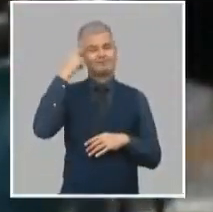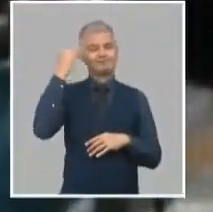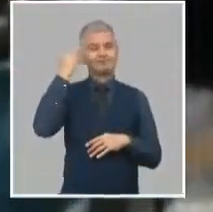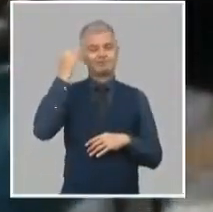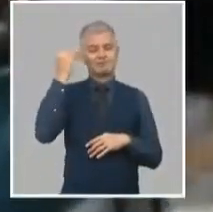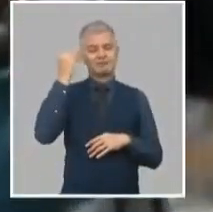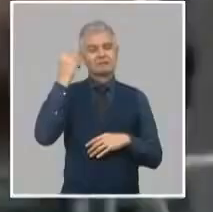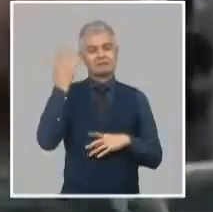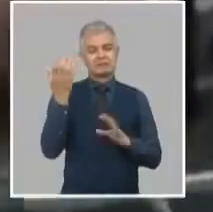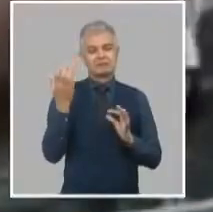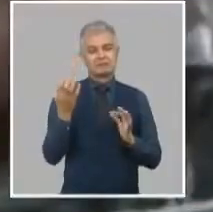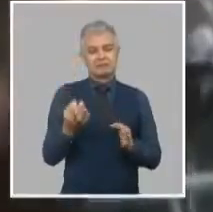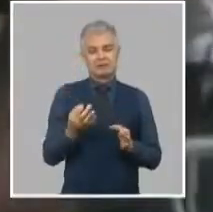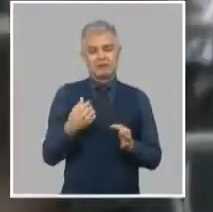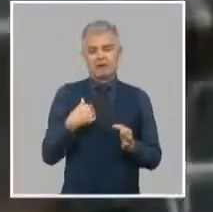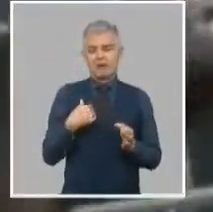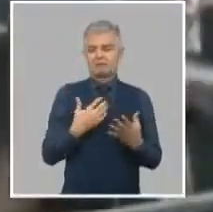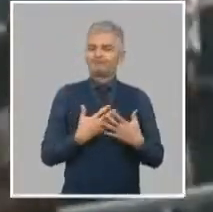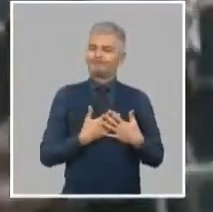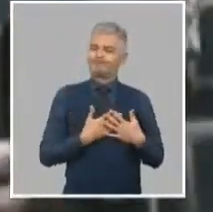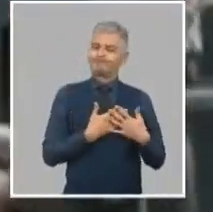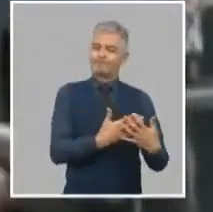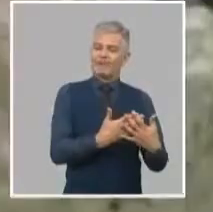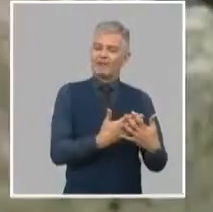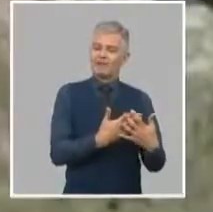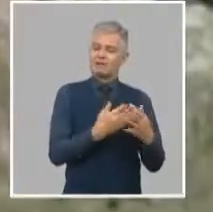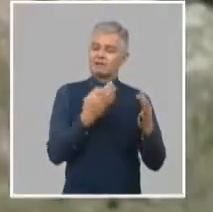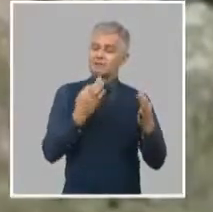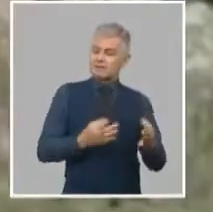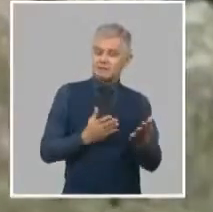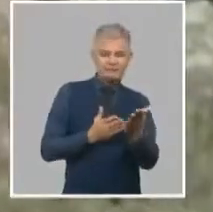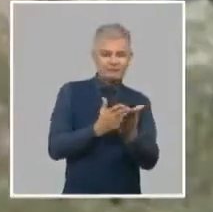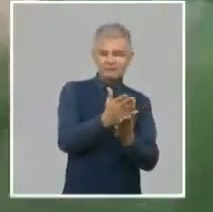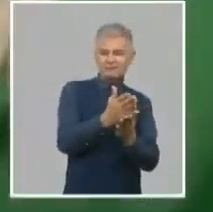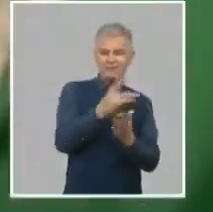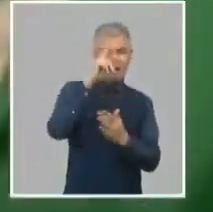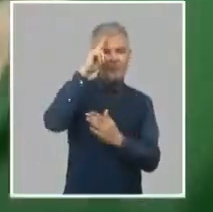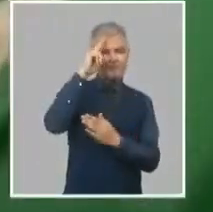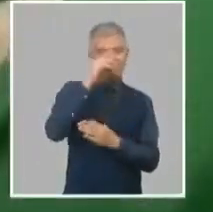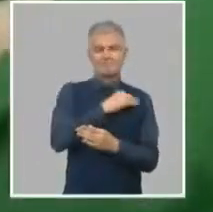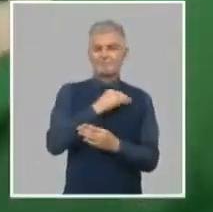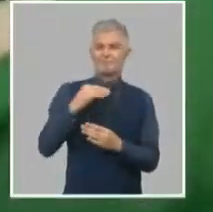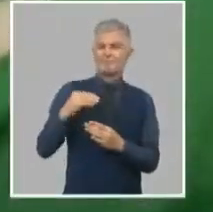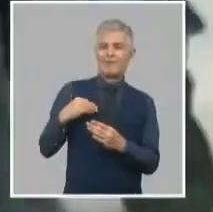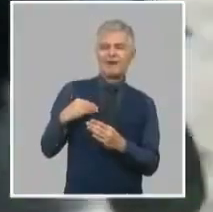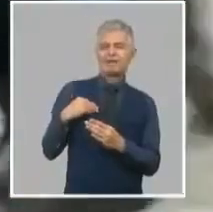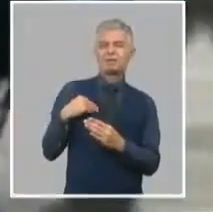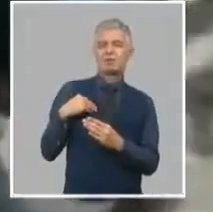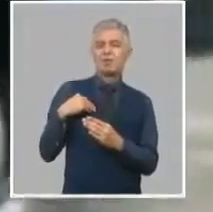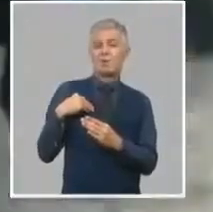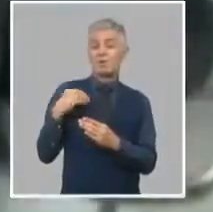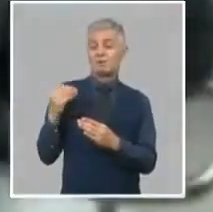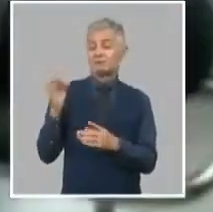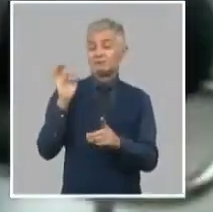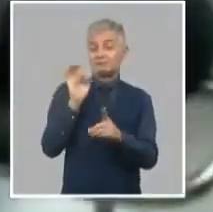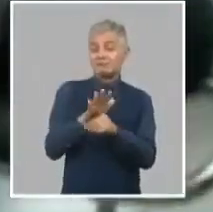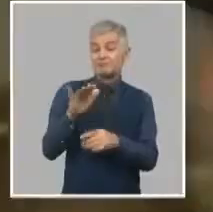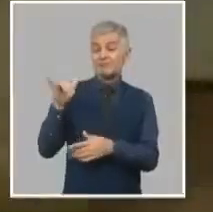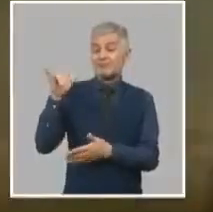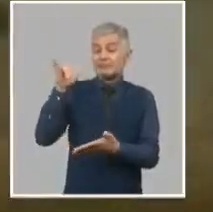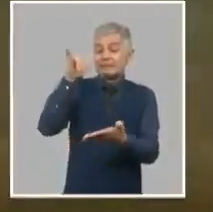Yo creo que hay que rendir un tributo permanente a esos médicos que desde el primer momento en que